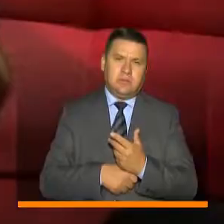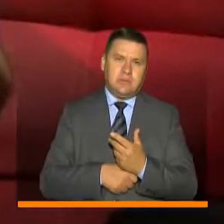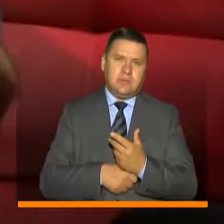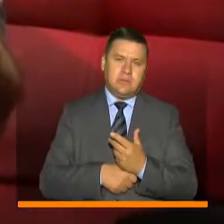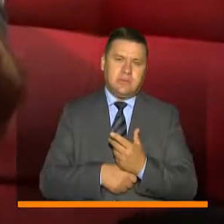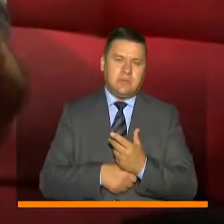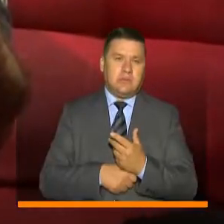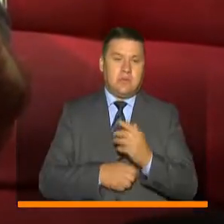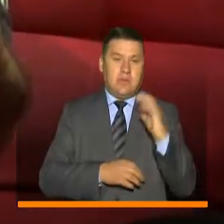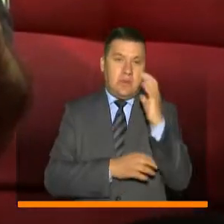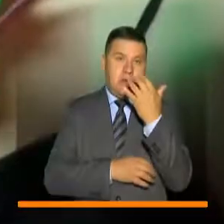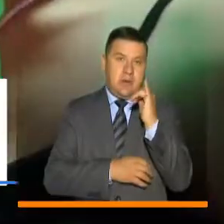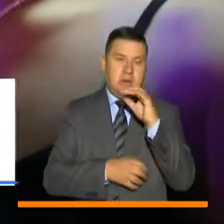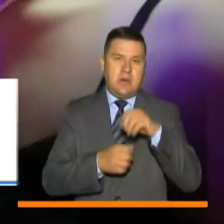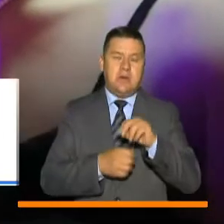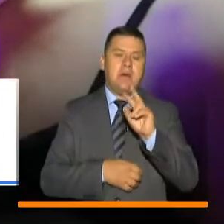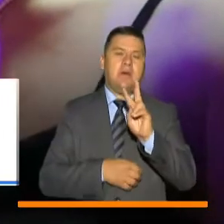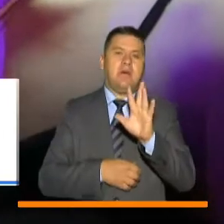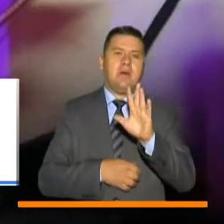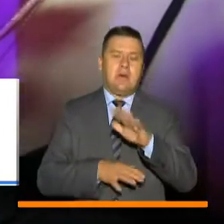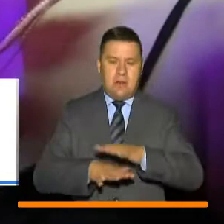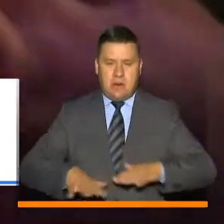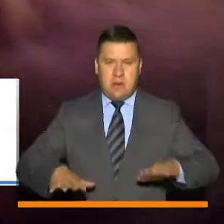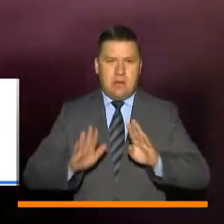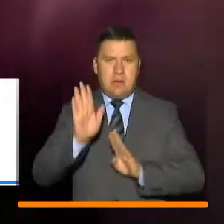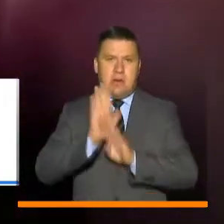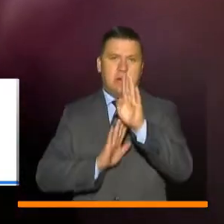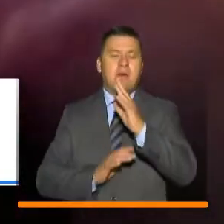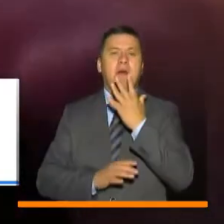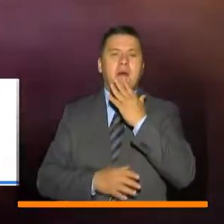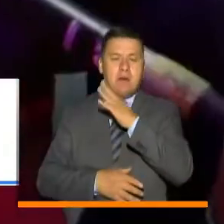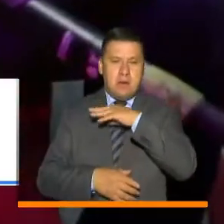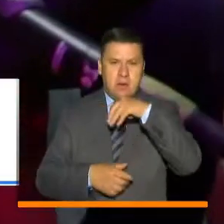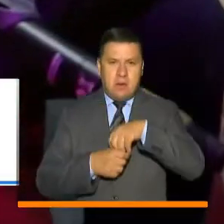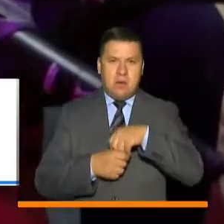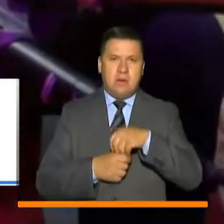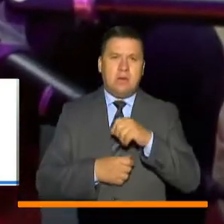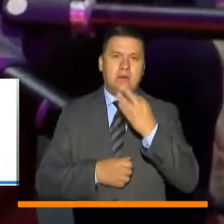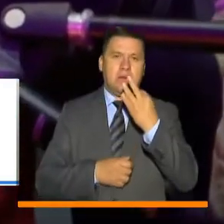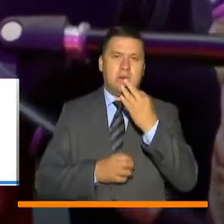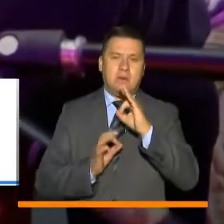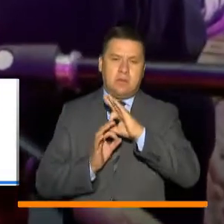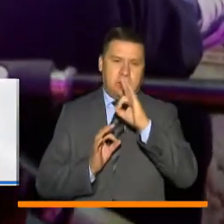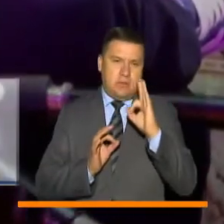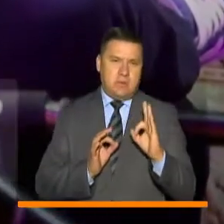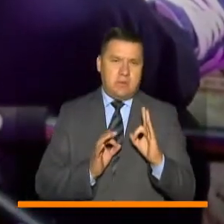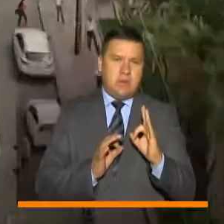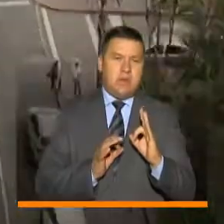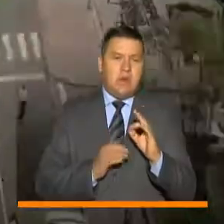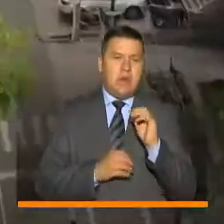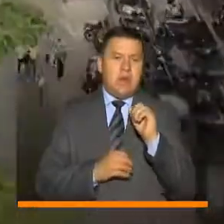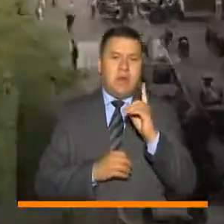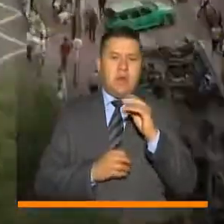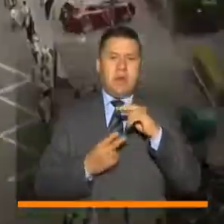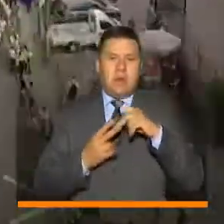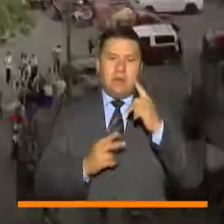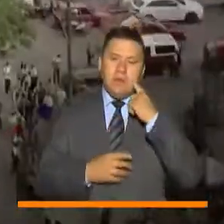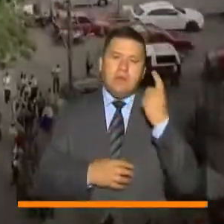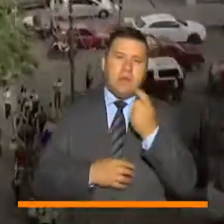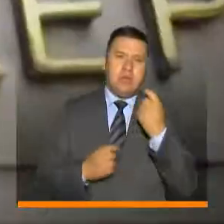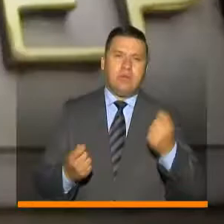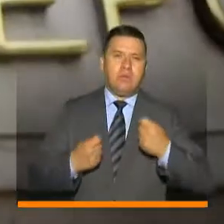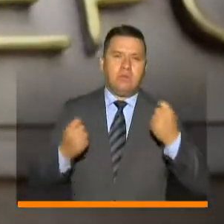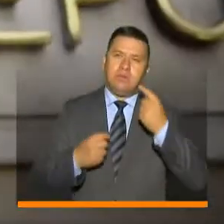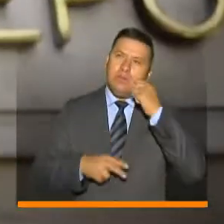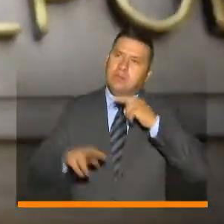intérpretes. Colombia ya cuenta con 25 áreas de desarrollo naranja en 13 municipios. Este ADN es una apuesta que busca